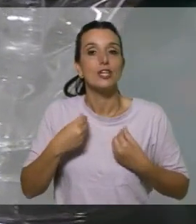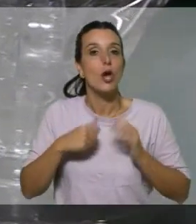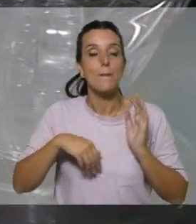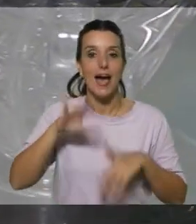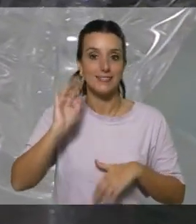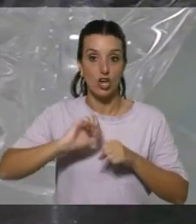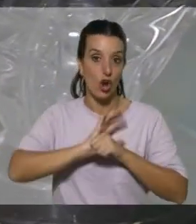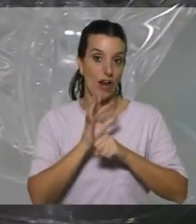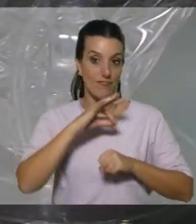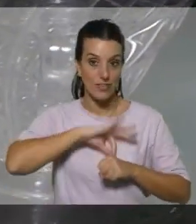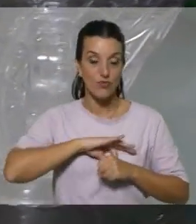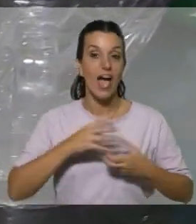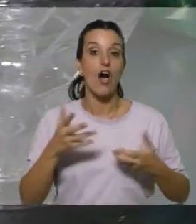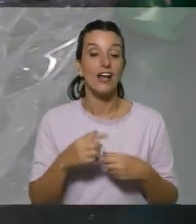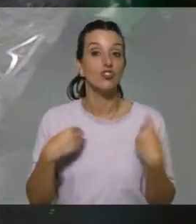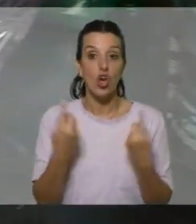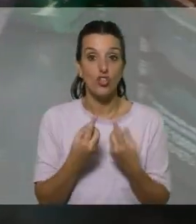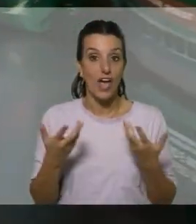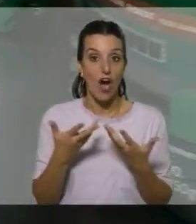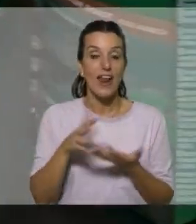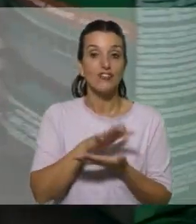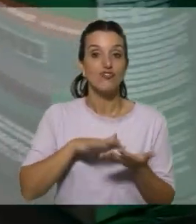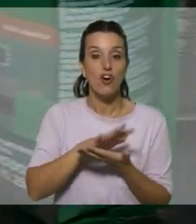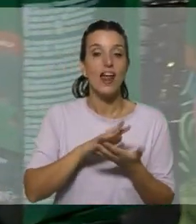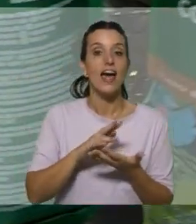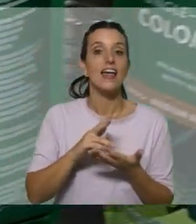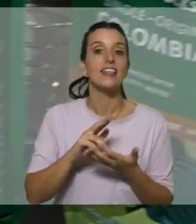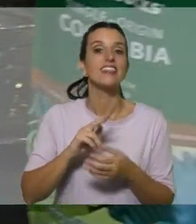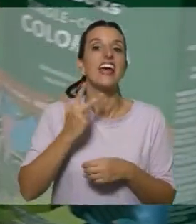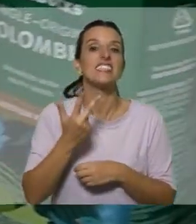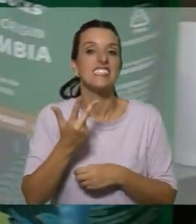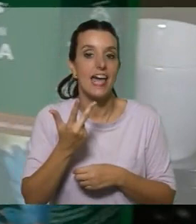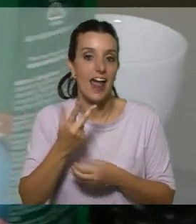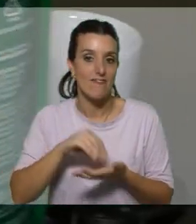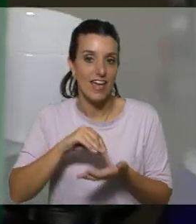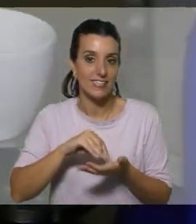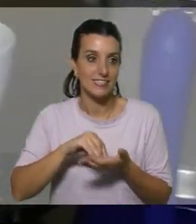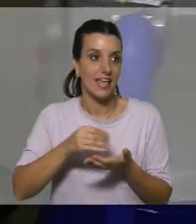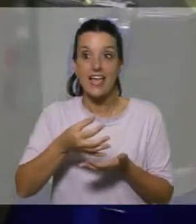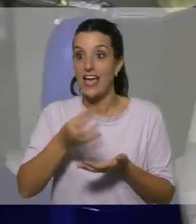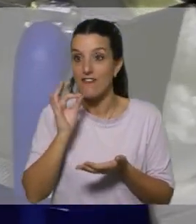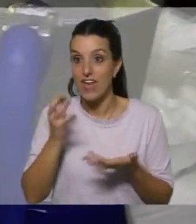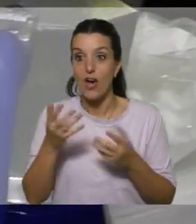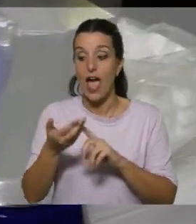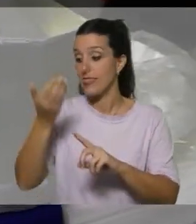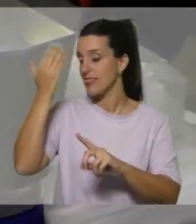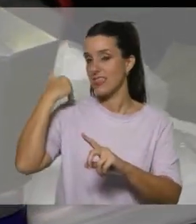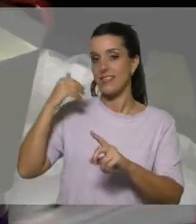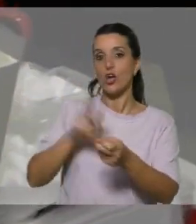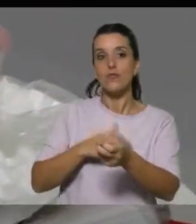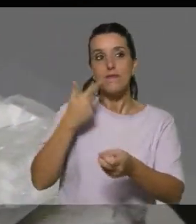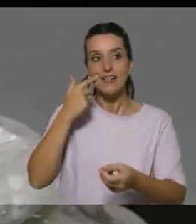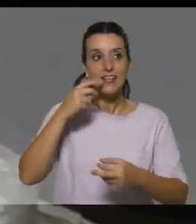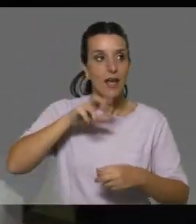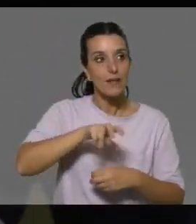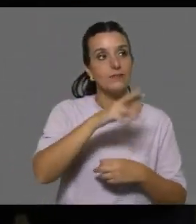en la pandemia. Estamos viviendo nosotros ahora en la región esa tercera ola de café que en otros países empezó mucho antes, pero es buenísimo porque vas caminando y ya